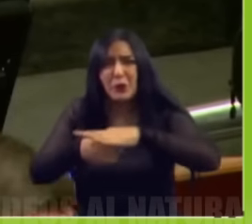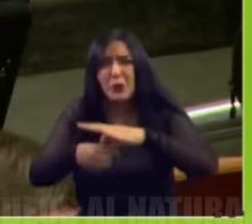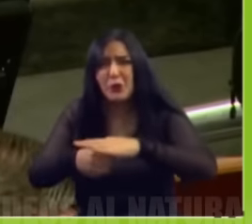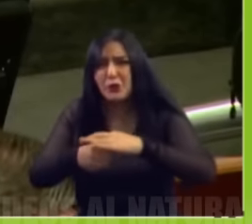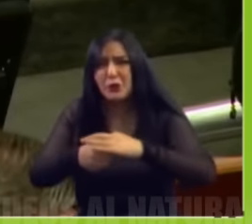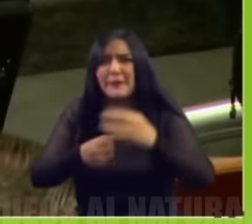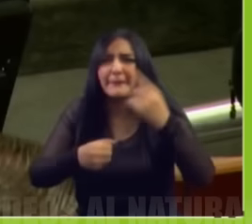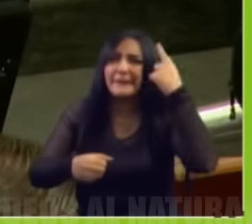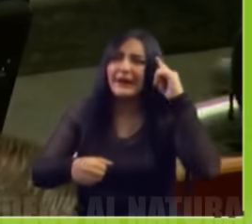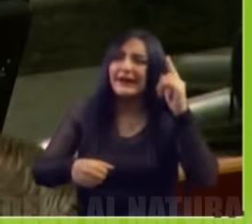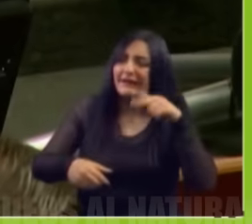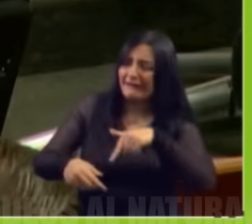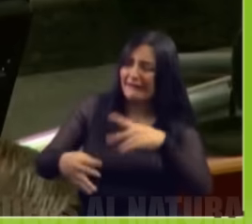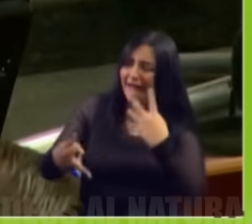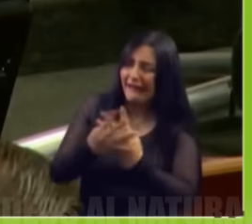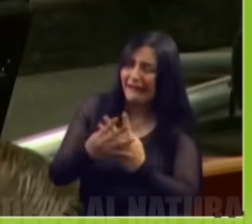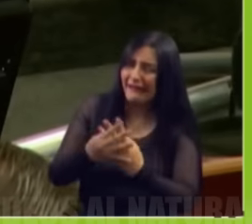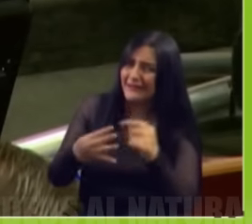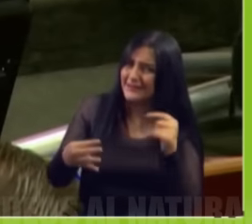redireccionados desde la cárcel.